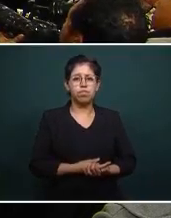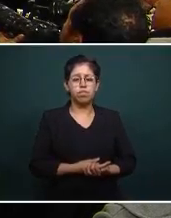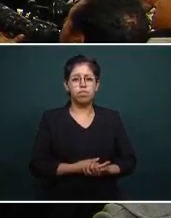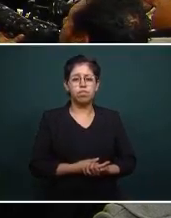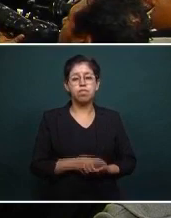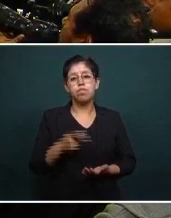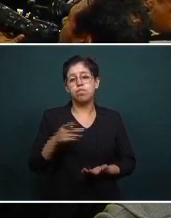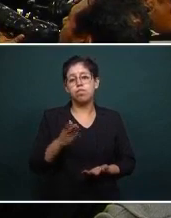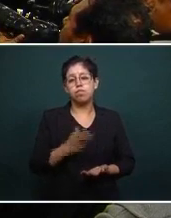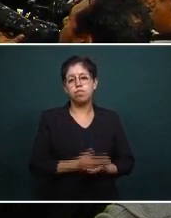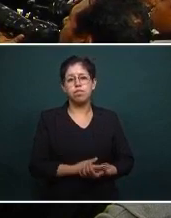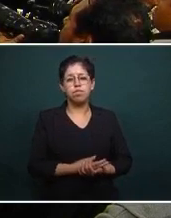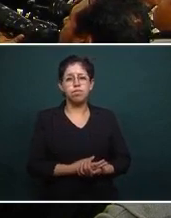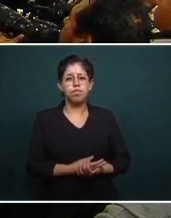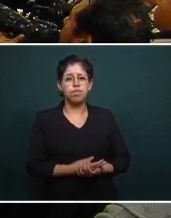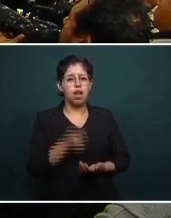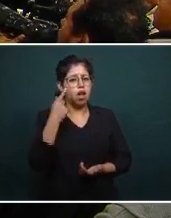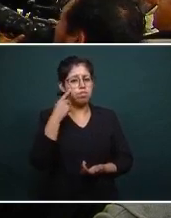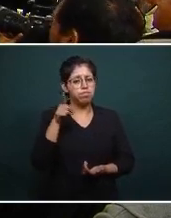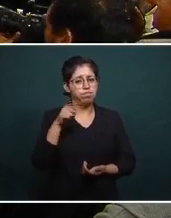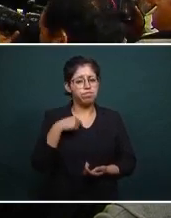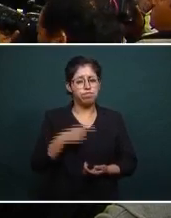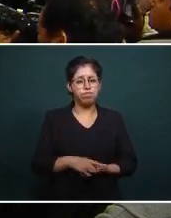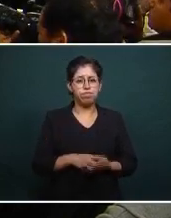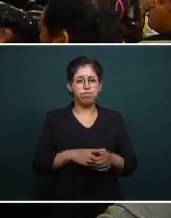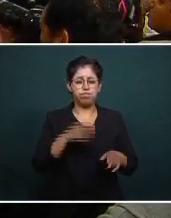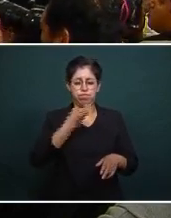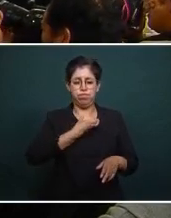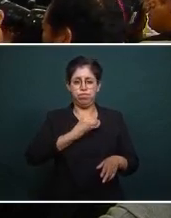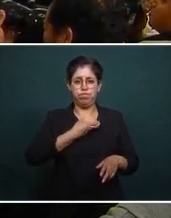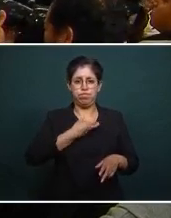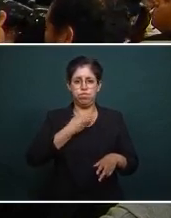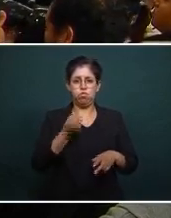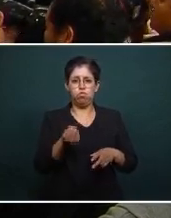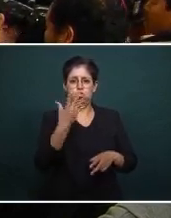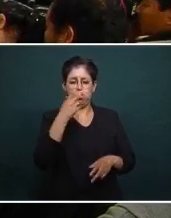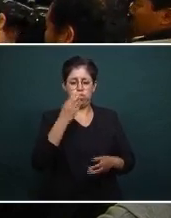Ah, bueno, ahí está, miren, el medallero.